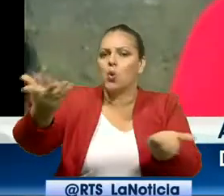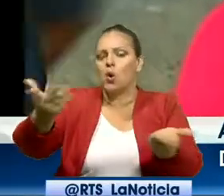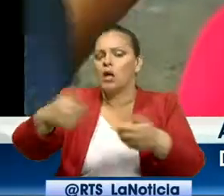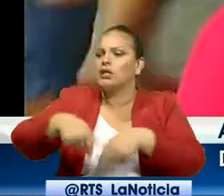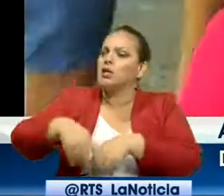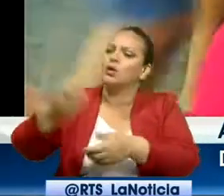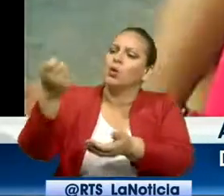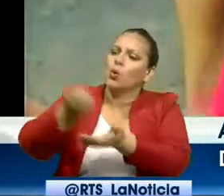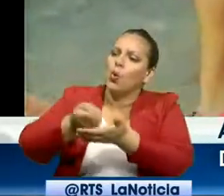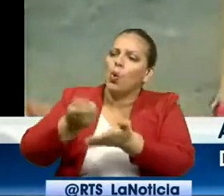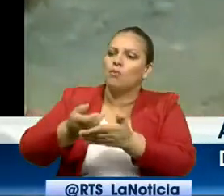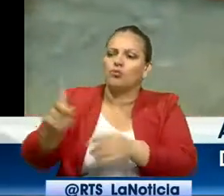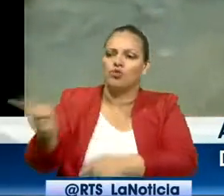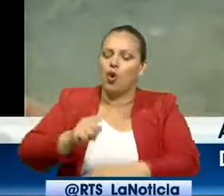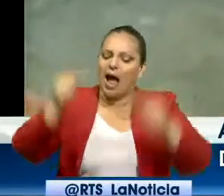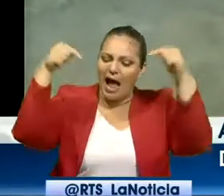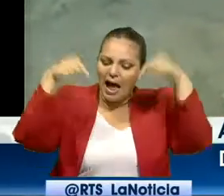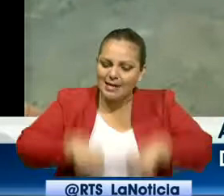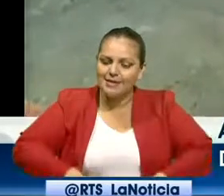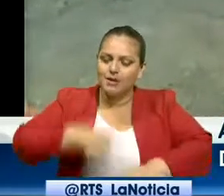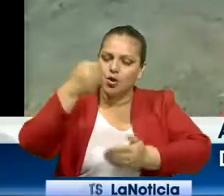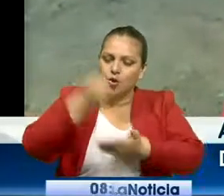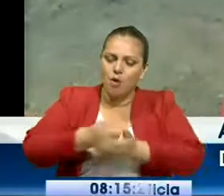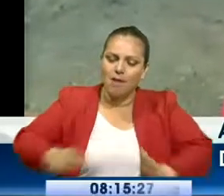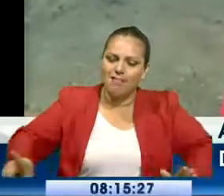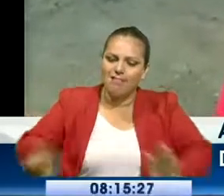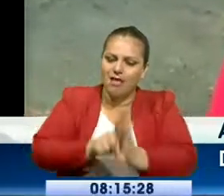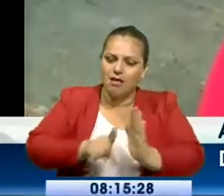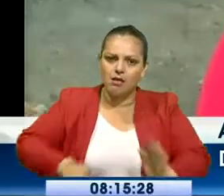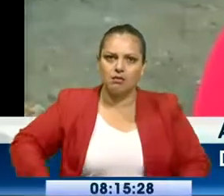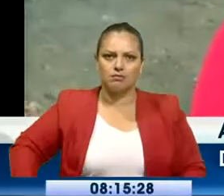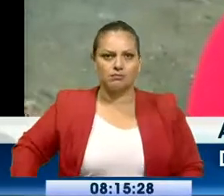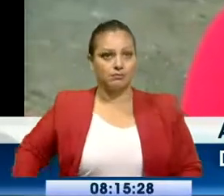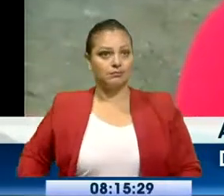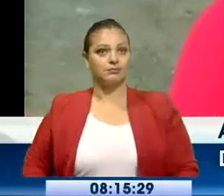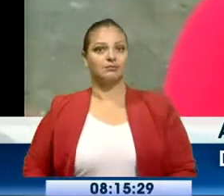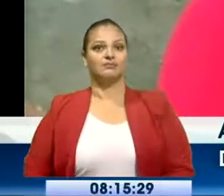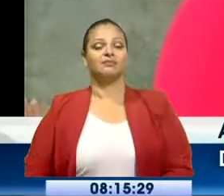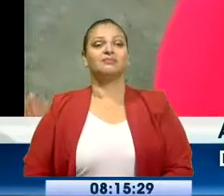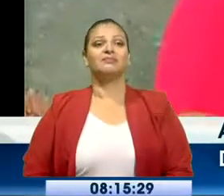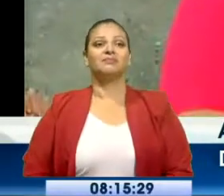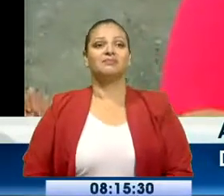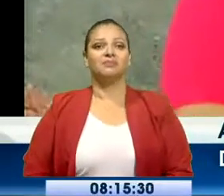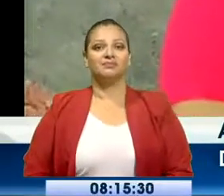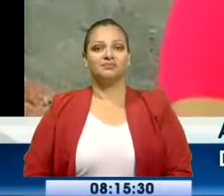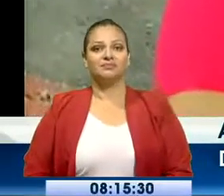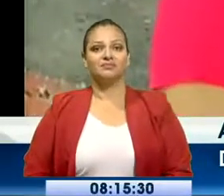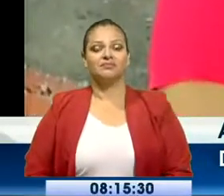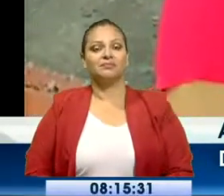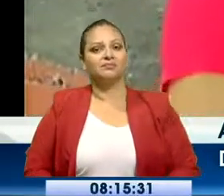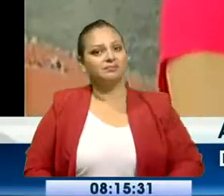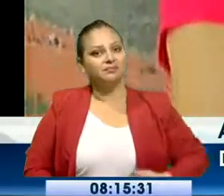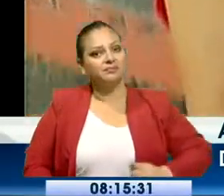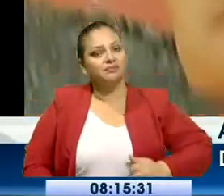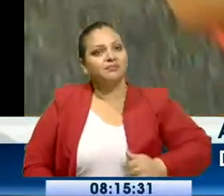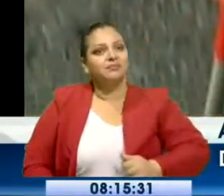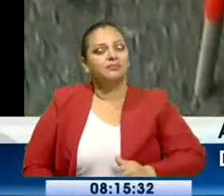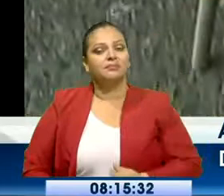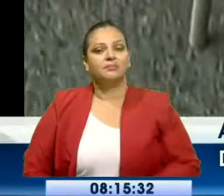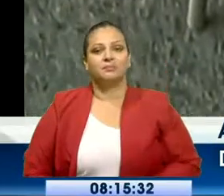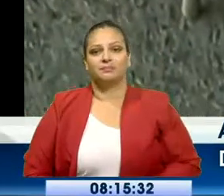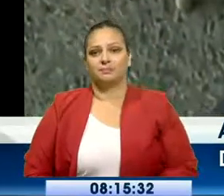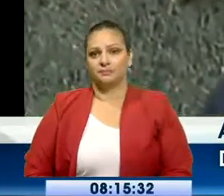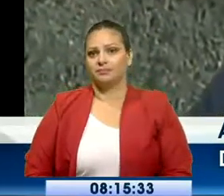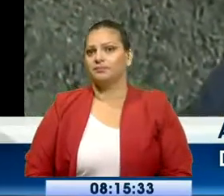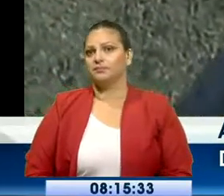hasta la novedad que ya no ya no es obligatoria las faldas pero igual las medias que está si